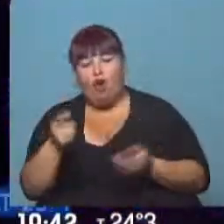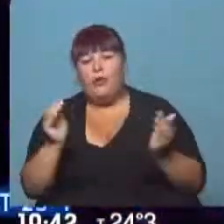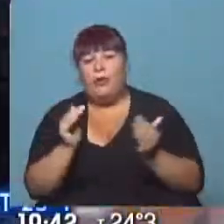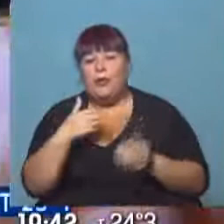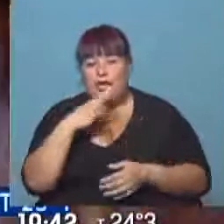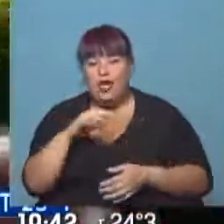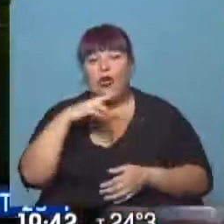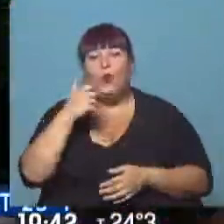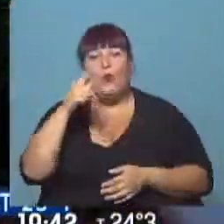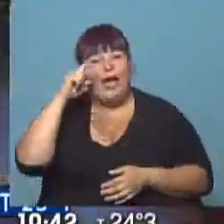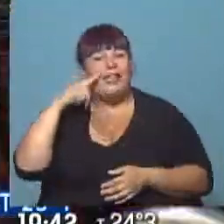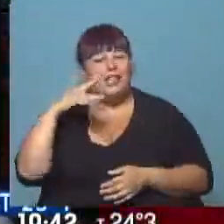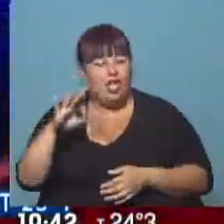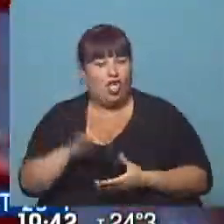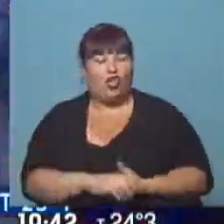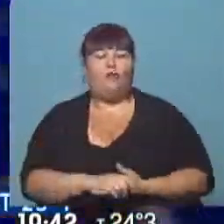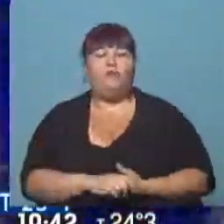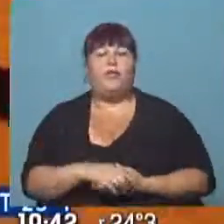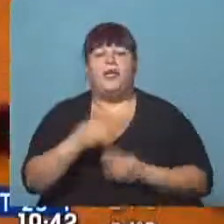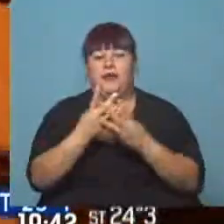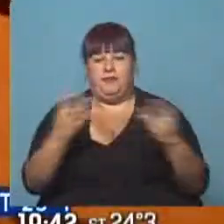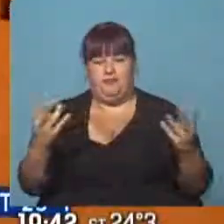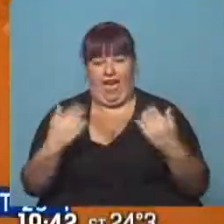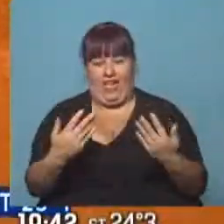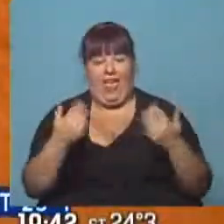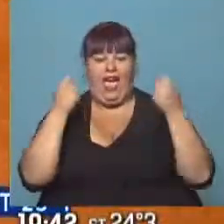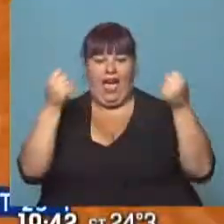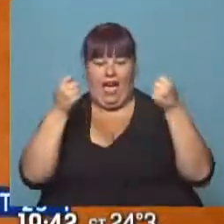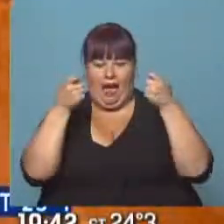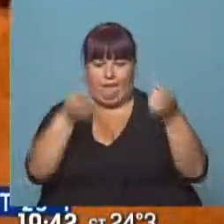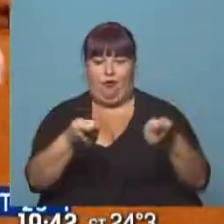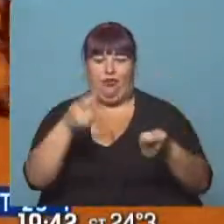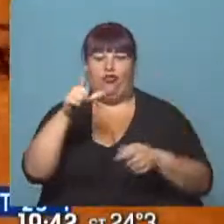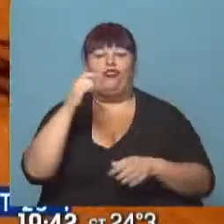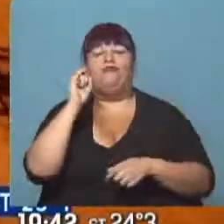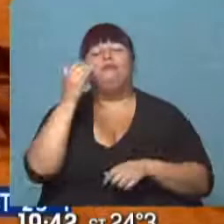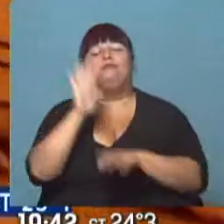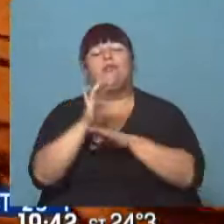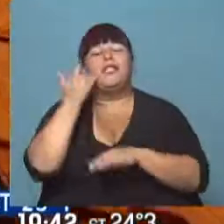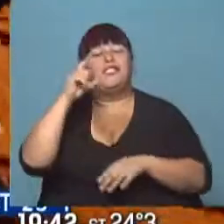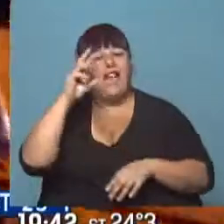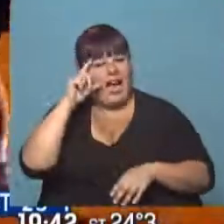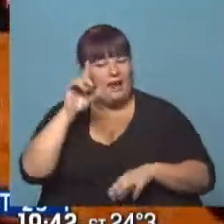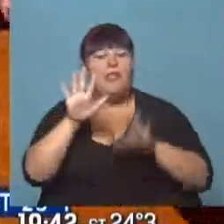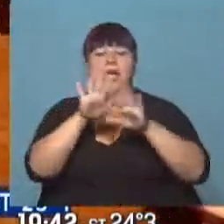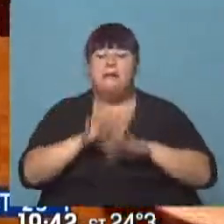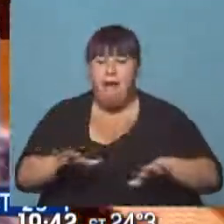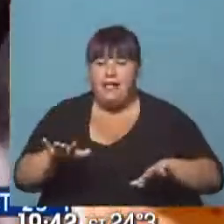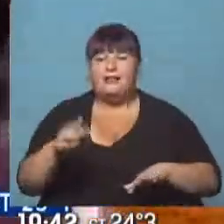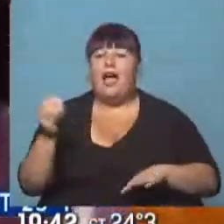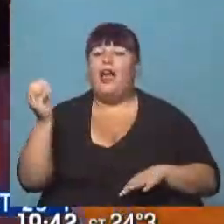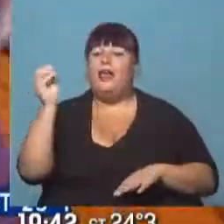pequeño hijo Valentino, en primera fila alentando al yacaré. Un ratito más tarde